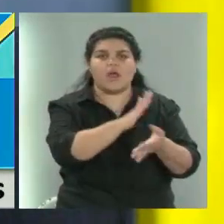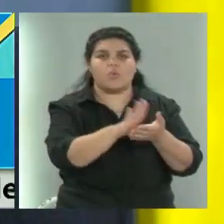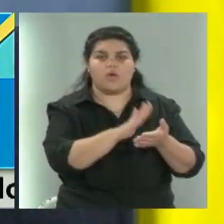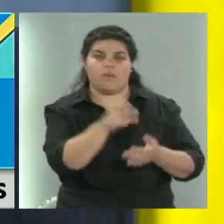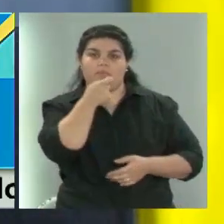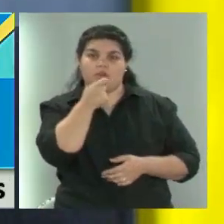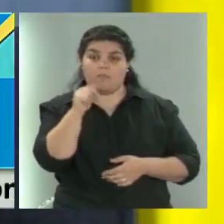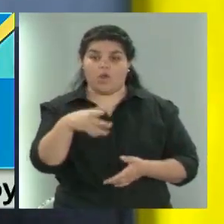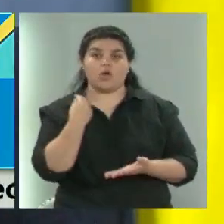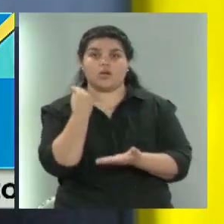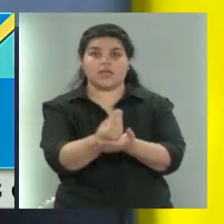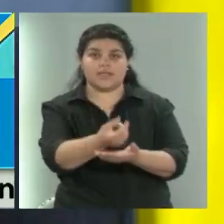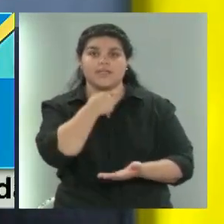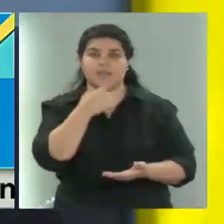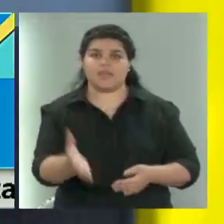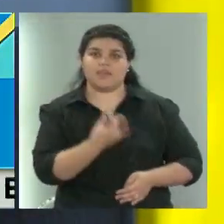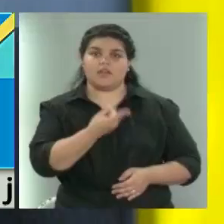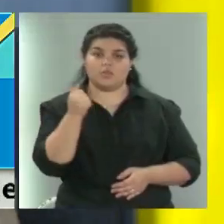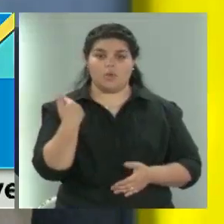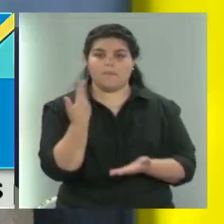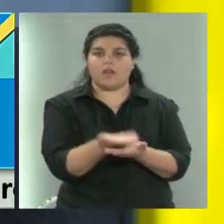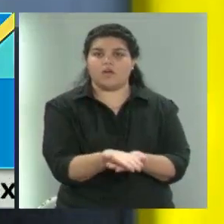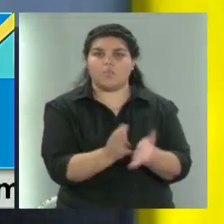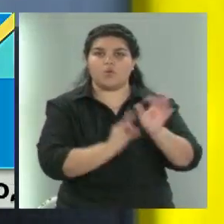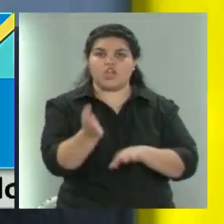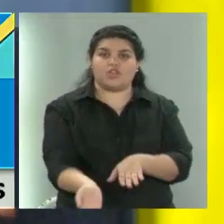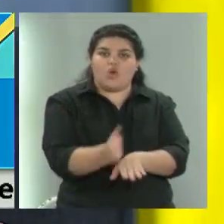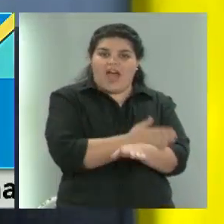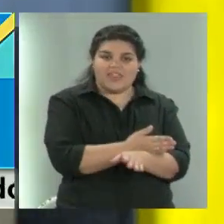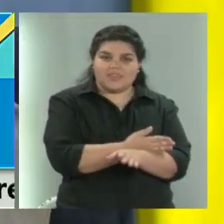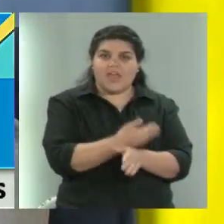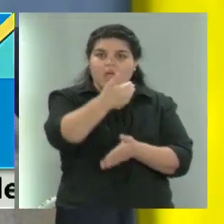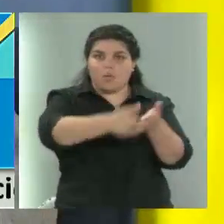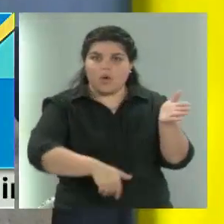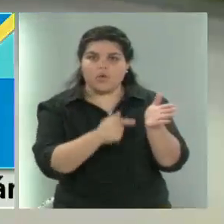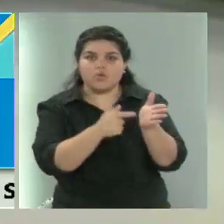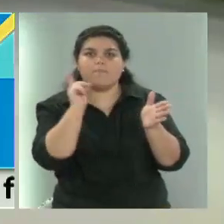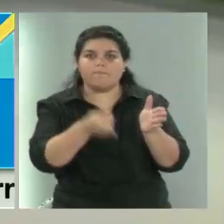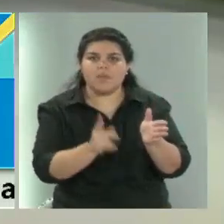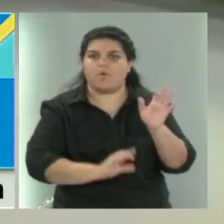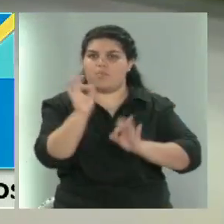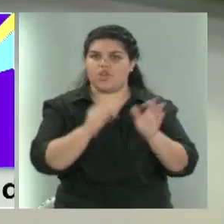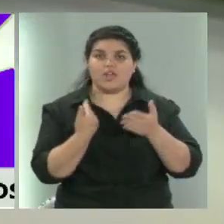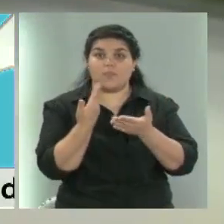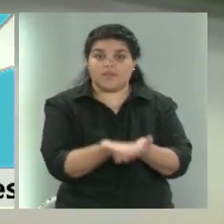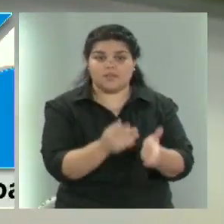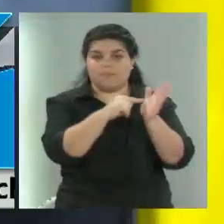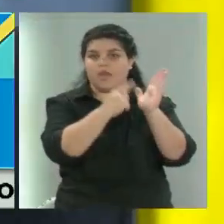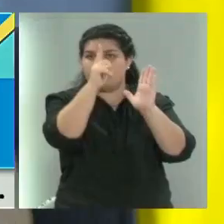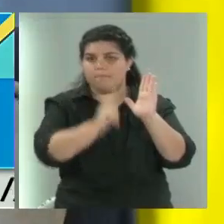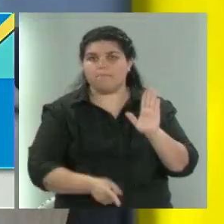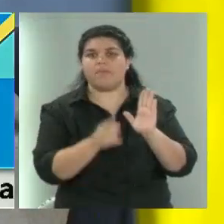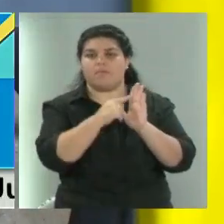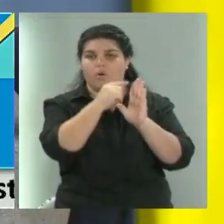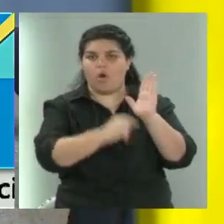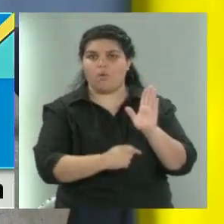quiere aspirar a un cargo directivo, que presente un proyecto y se evalúa ese proyecto. Porque de esa manera se va construyendo esa nueva